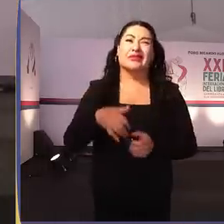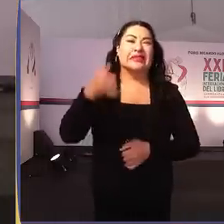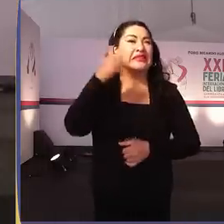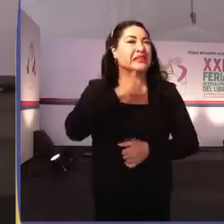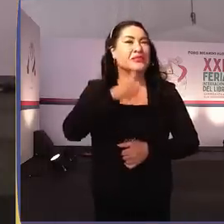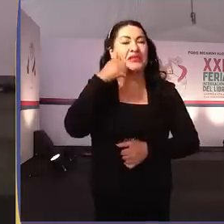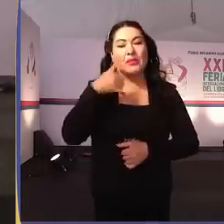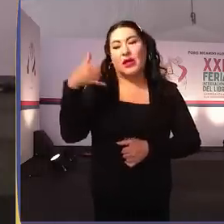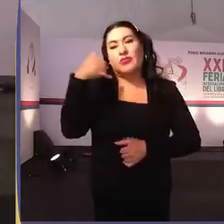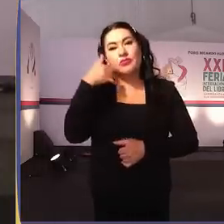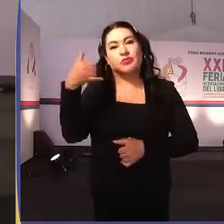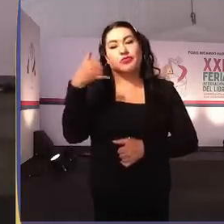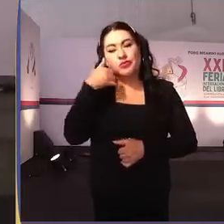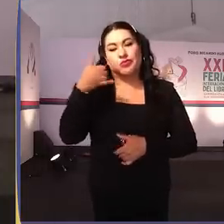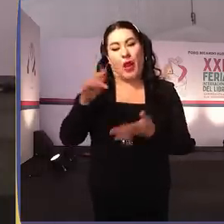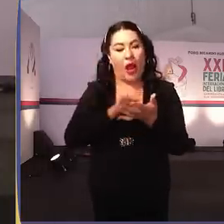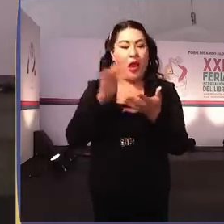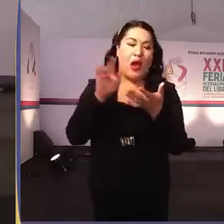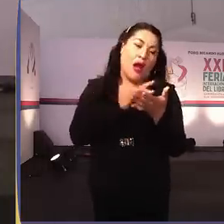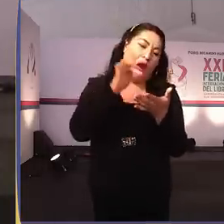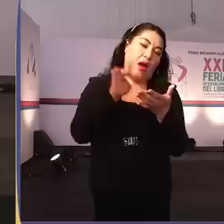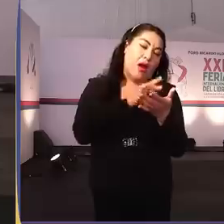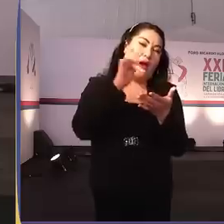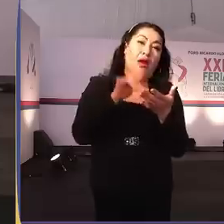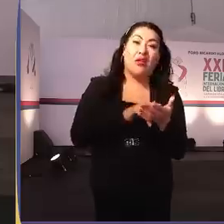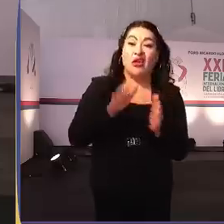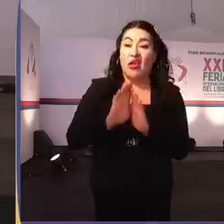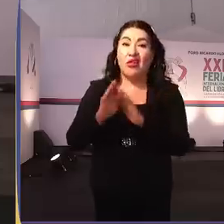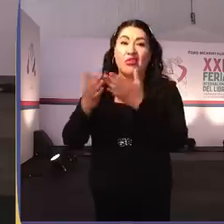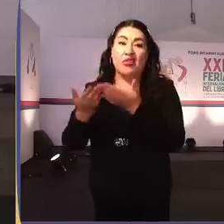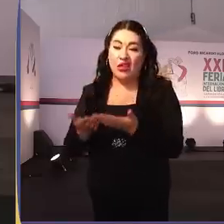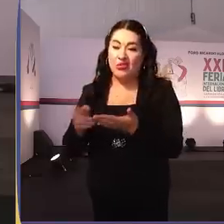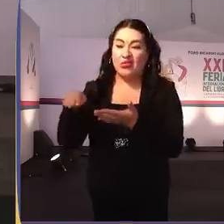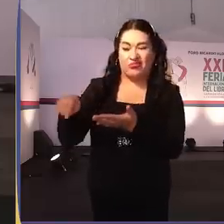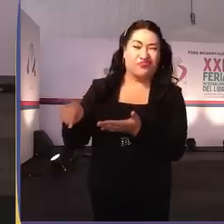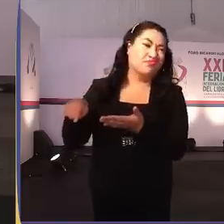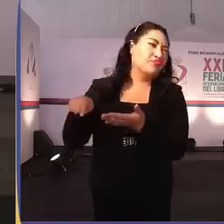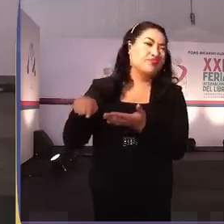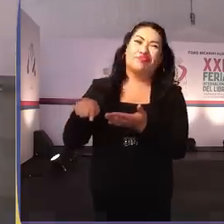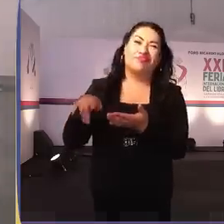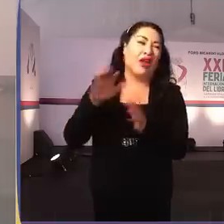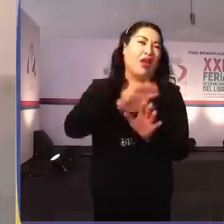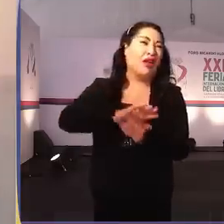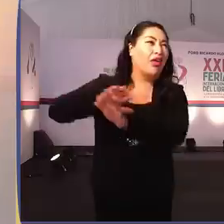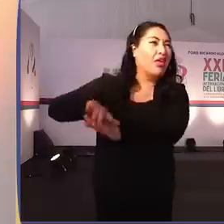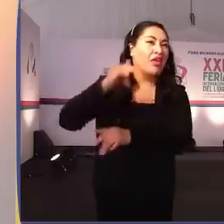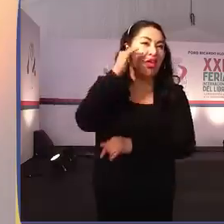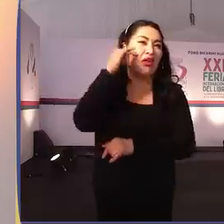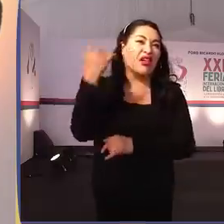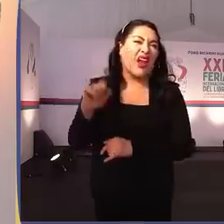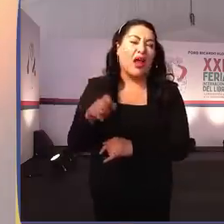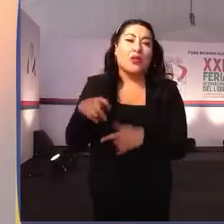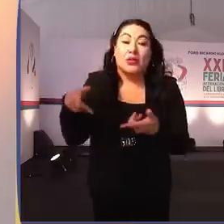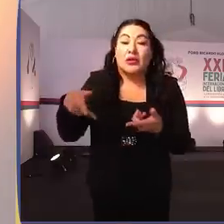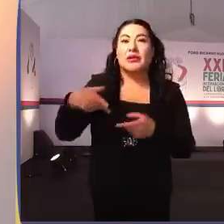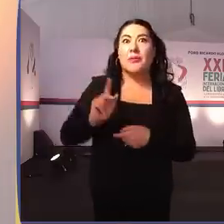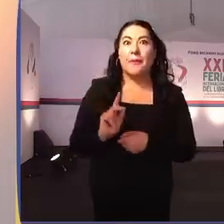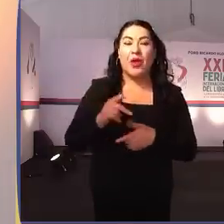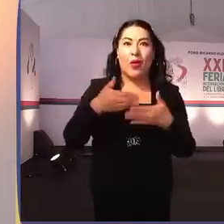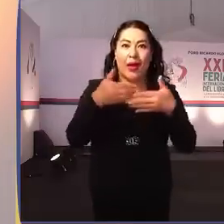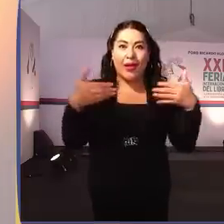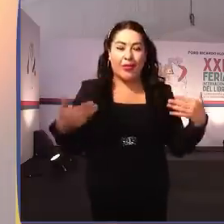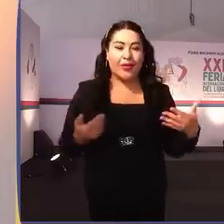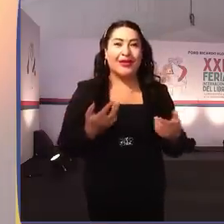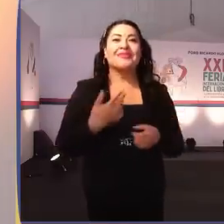celular, al mundo digital, y que los libros ya les van pareciendo un objeto extraño. Pues ese objeto extraño se los